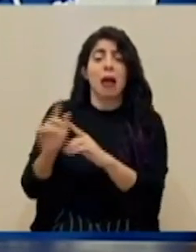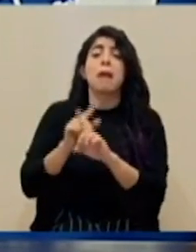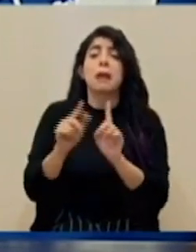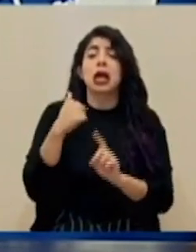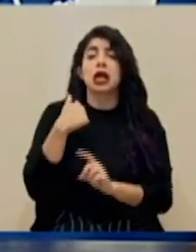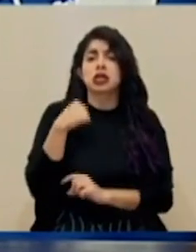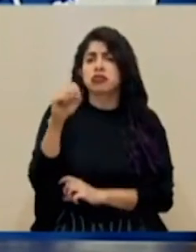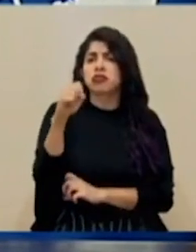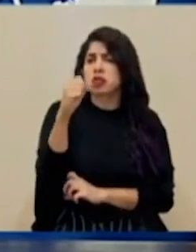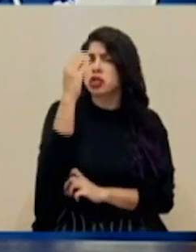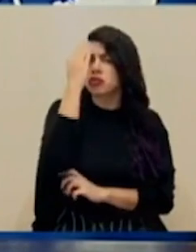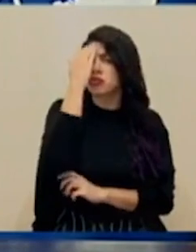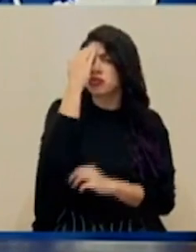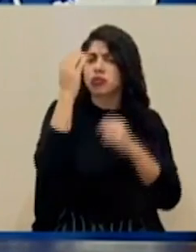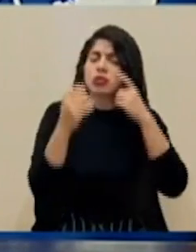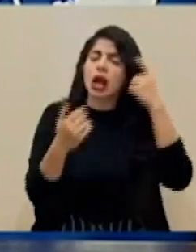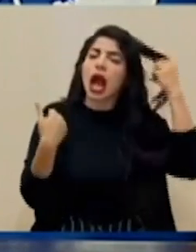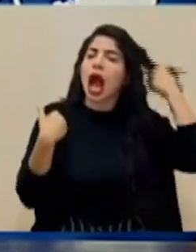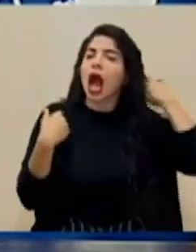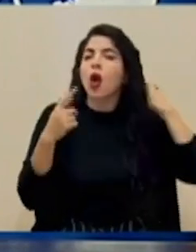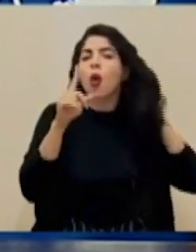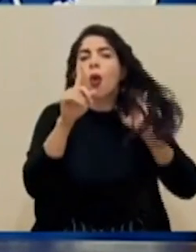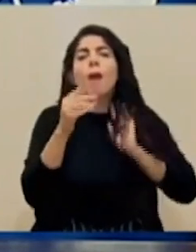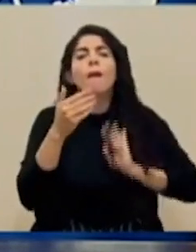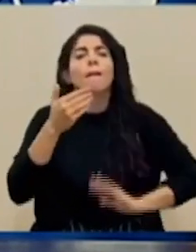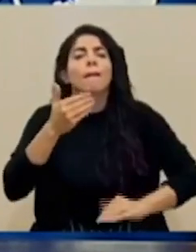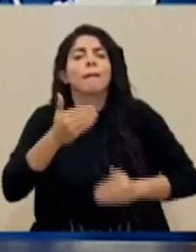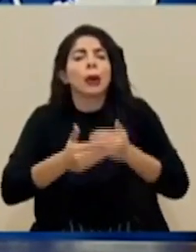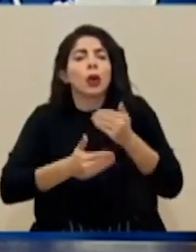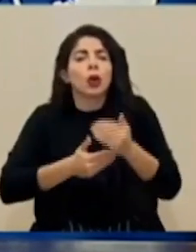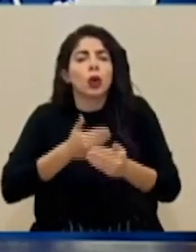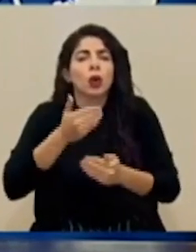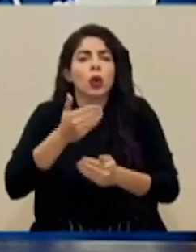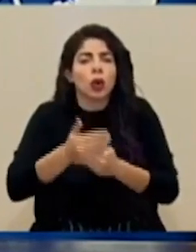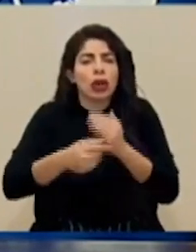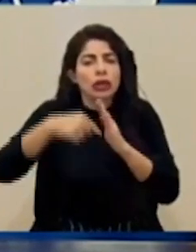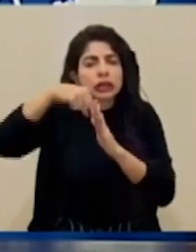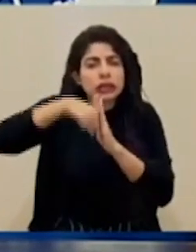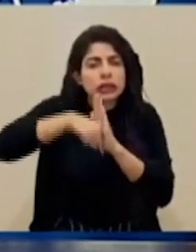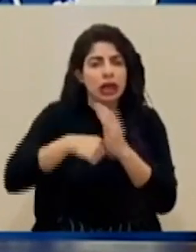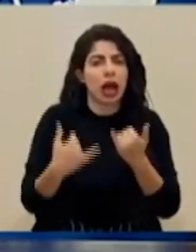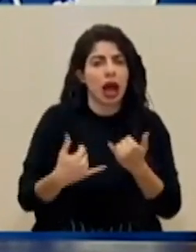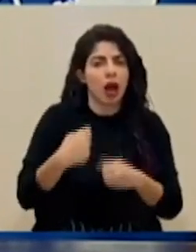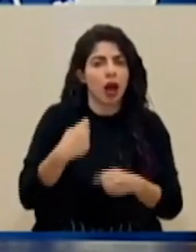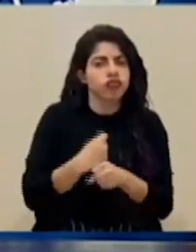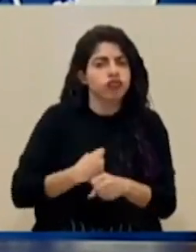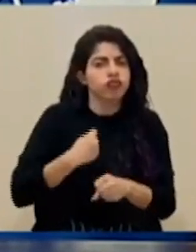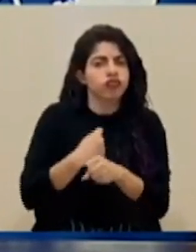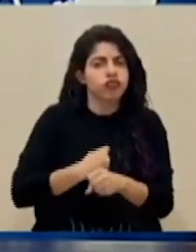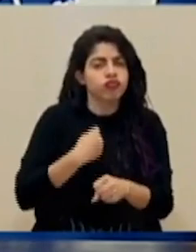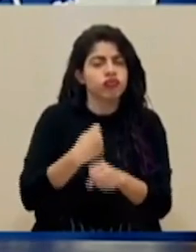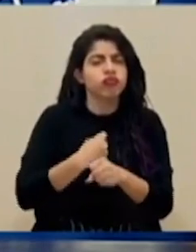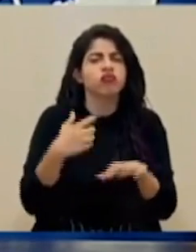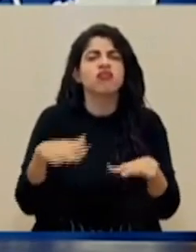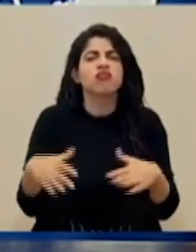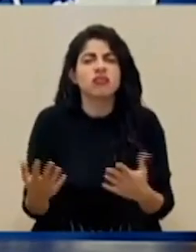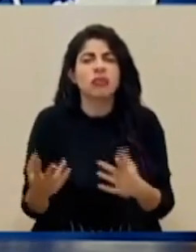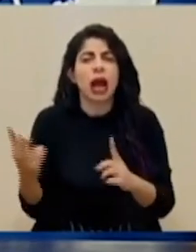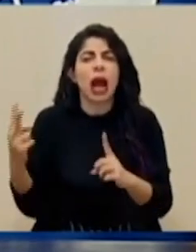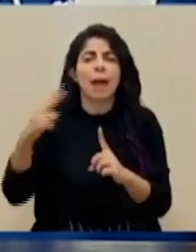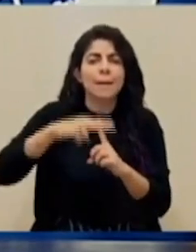enterado de un proceso muy exhaustivo que en este momento está siendo puesto en marcha de implementación